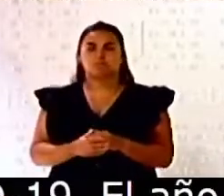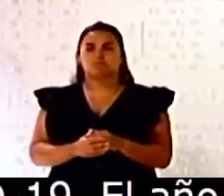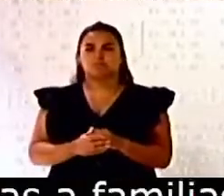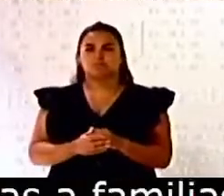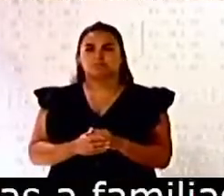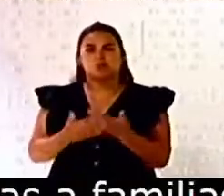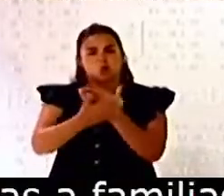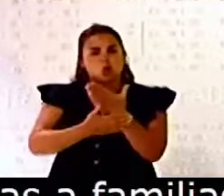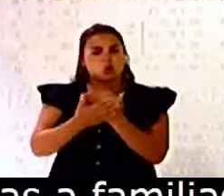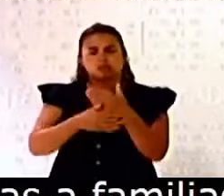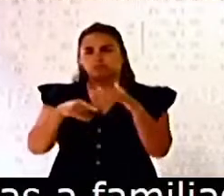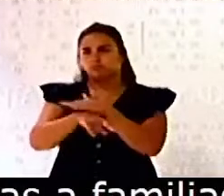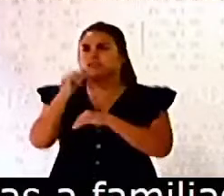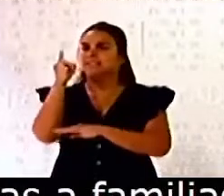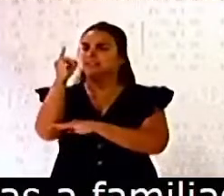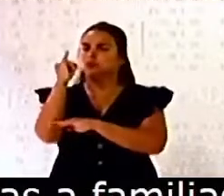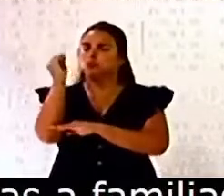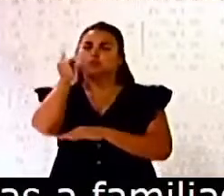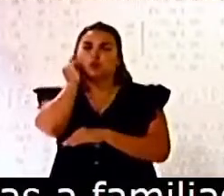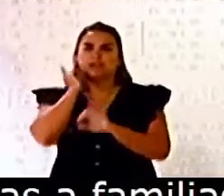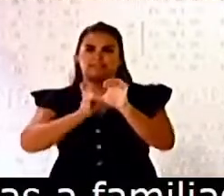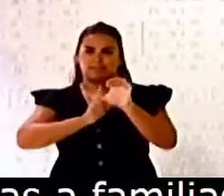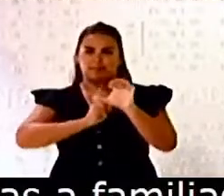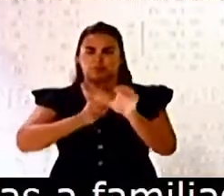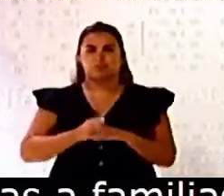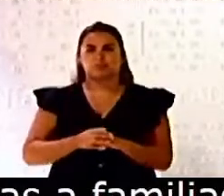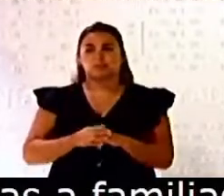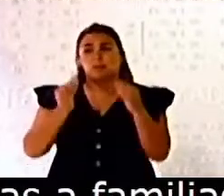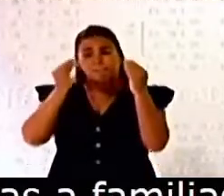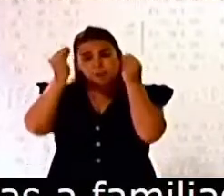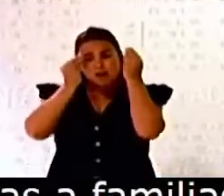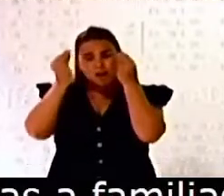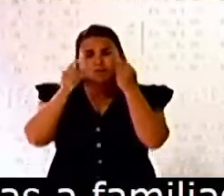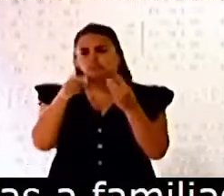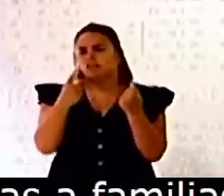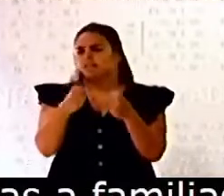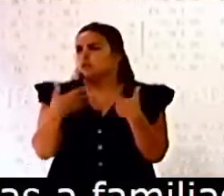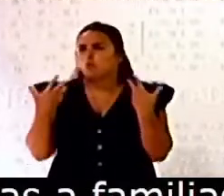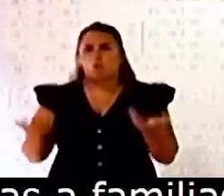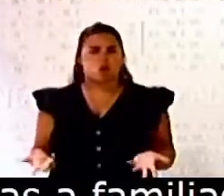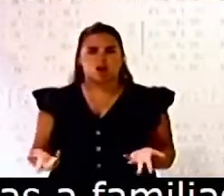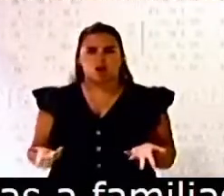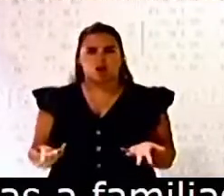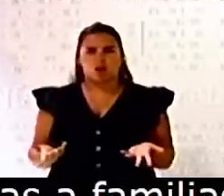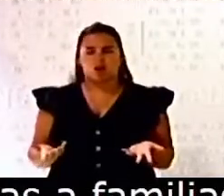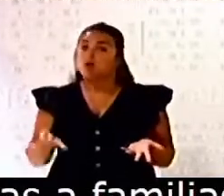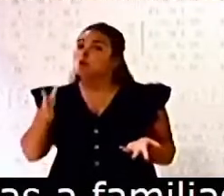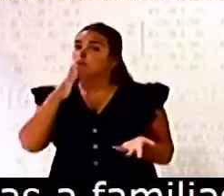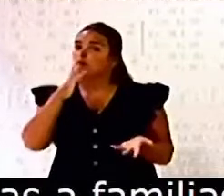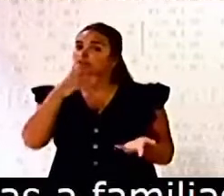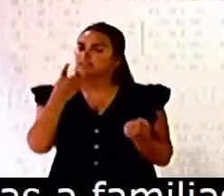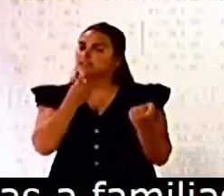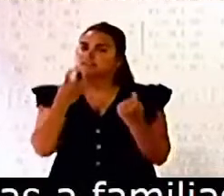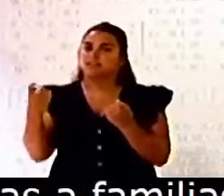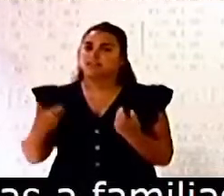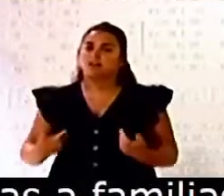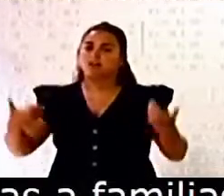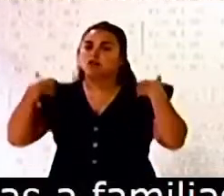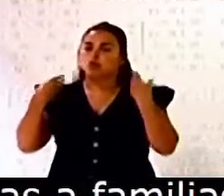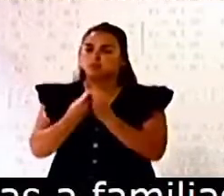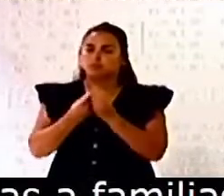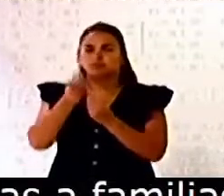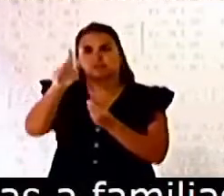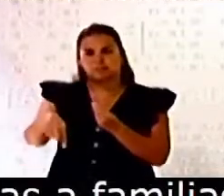gestor Instituto de la Mujer de Extremadura, pensando en la necesidad de la imposibilidad de la corresponsabilidad y